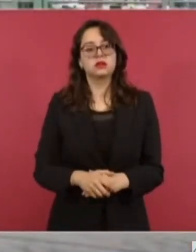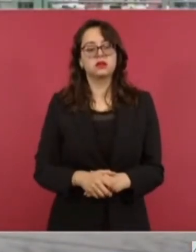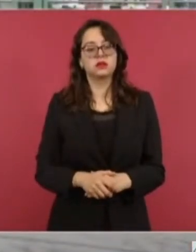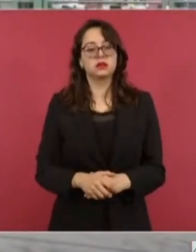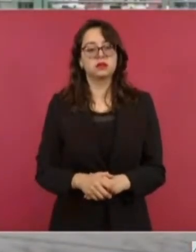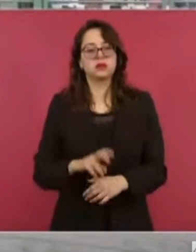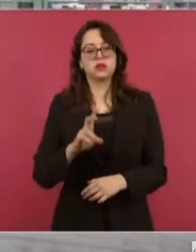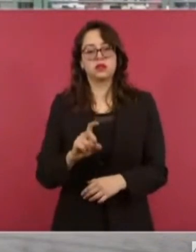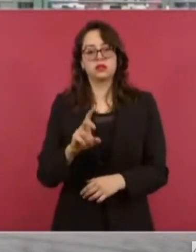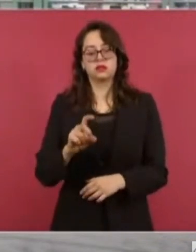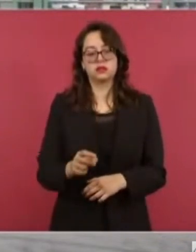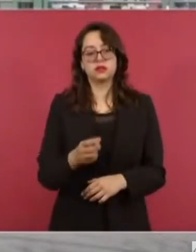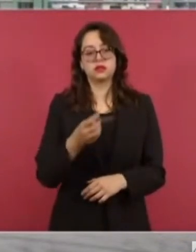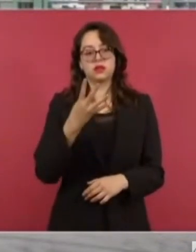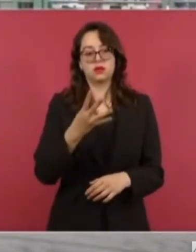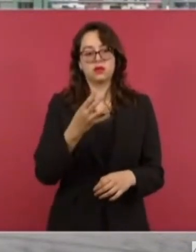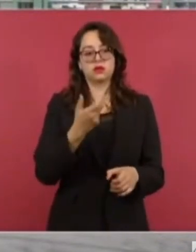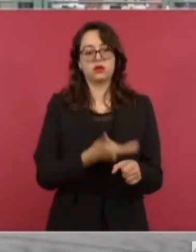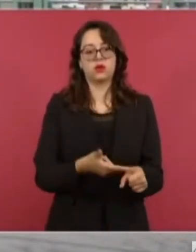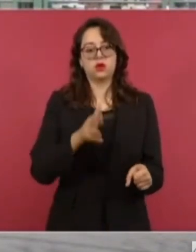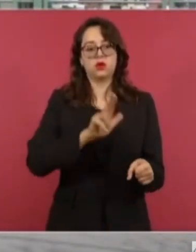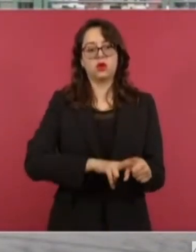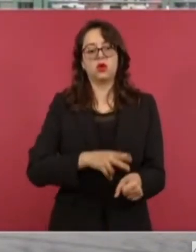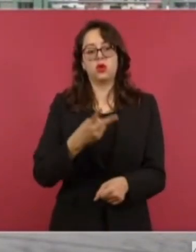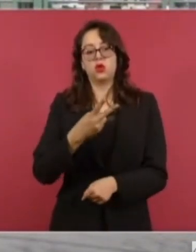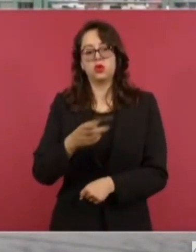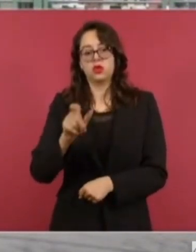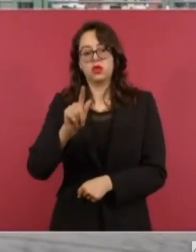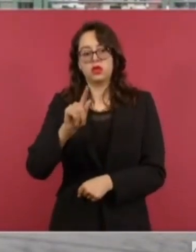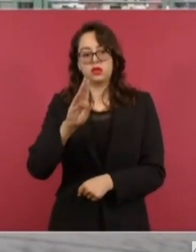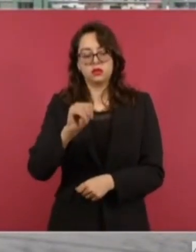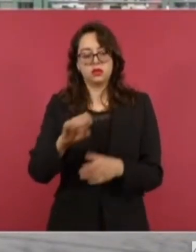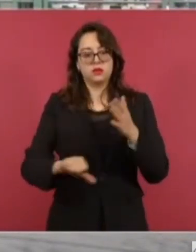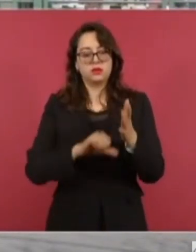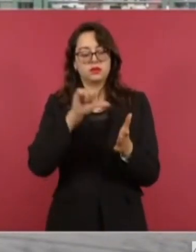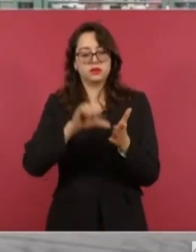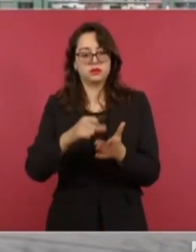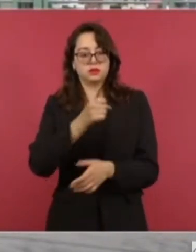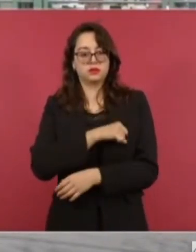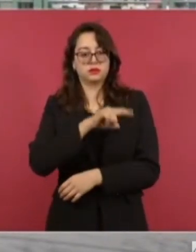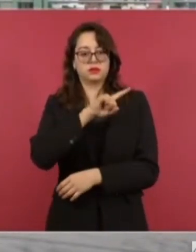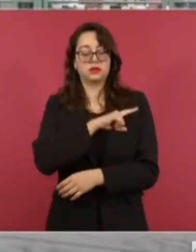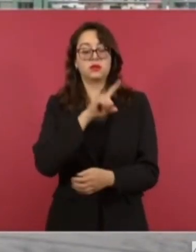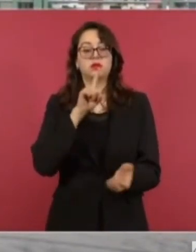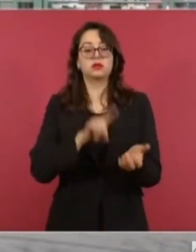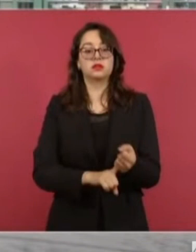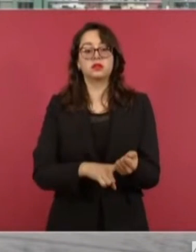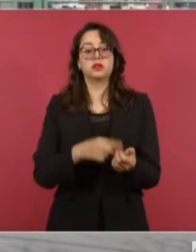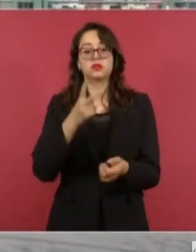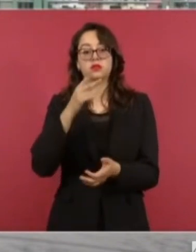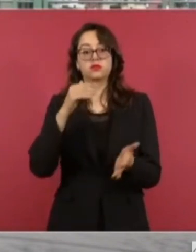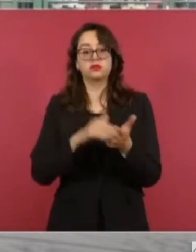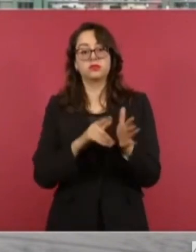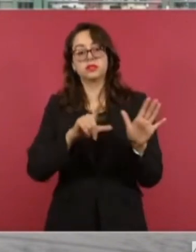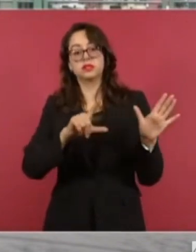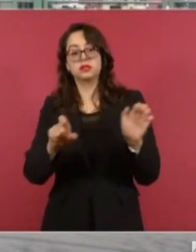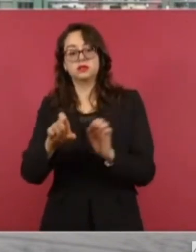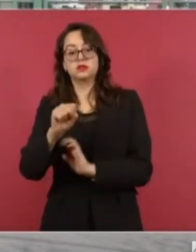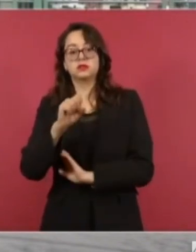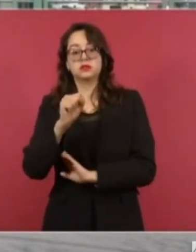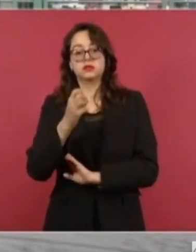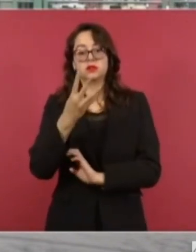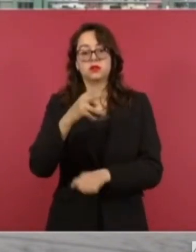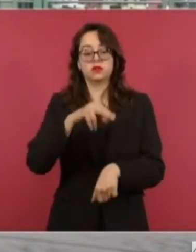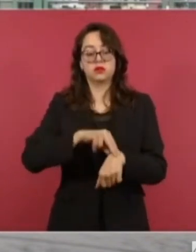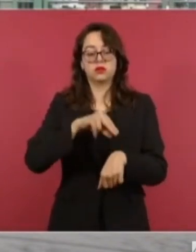atendiendo los 34 hospitales y los 279 centros de salud a 2,764 médicos, de los